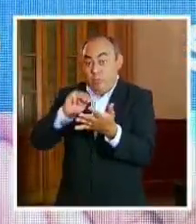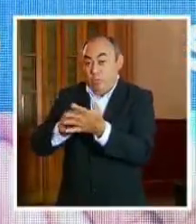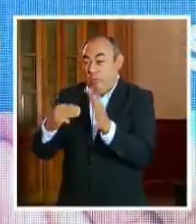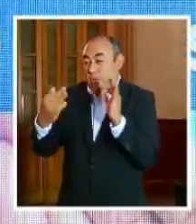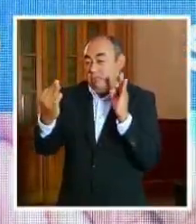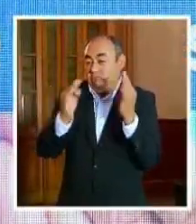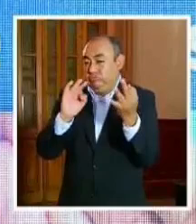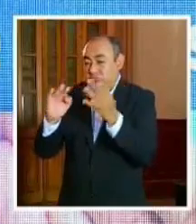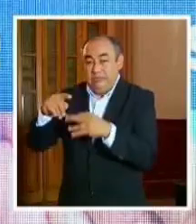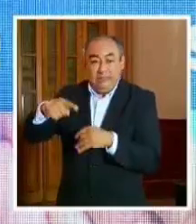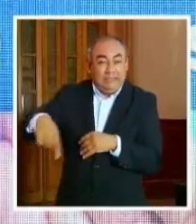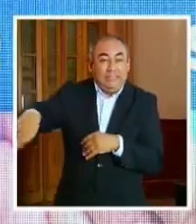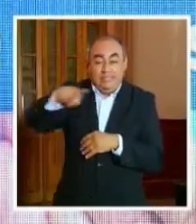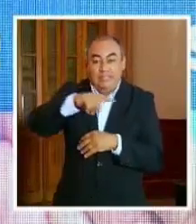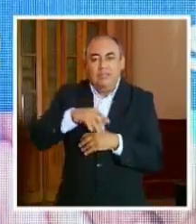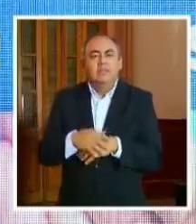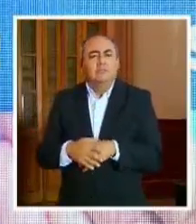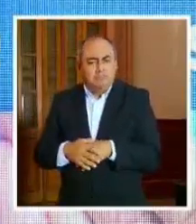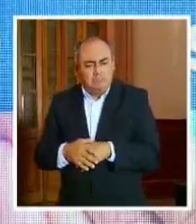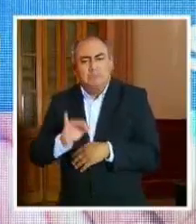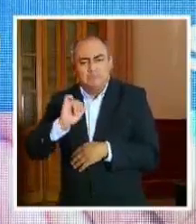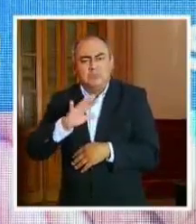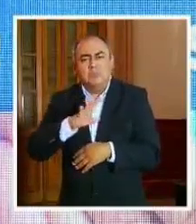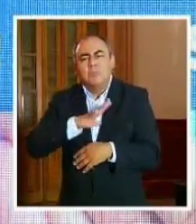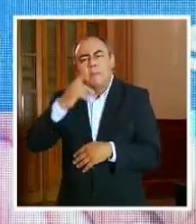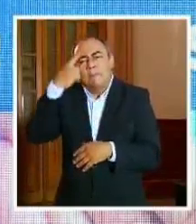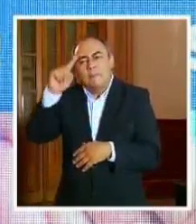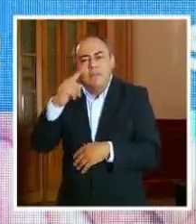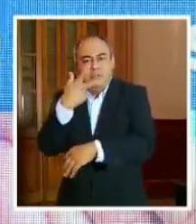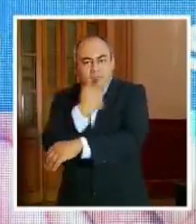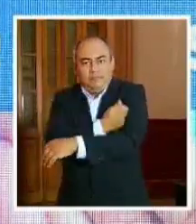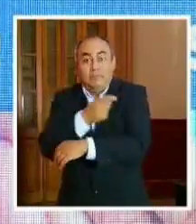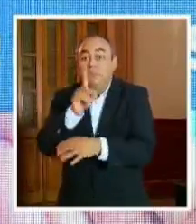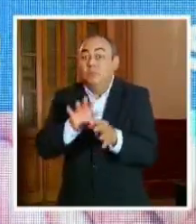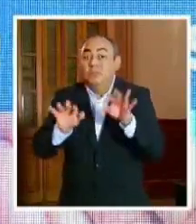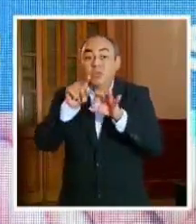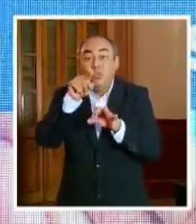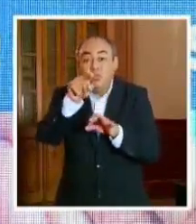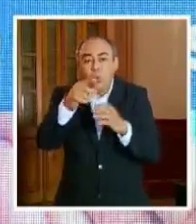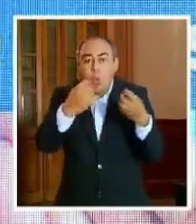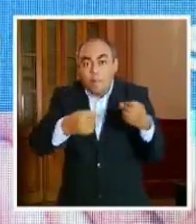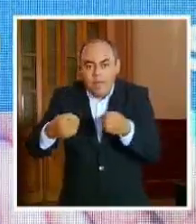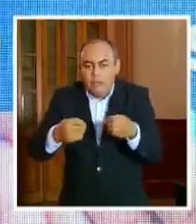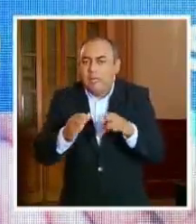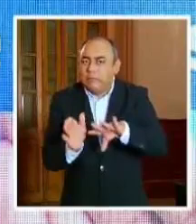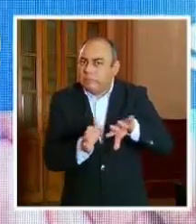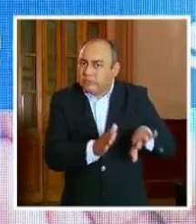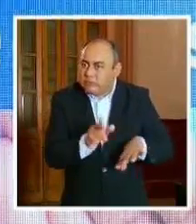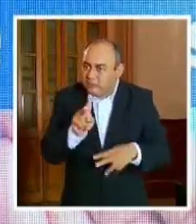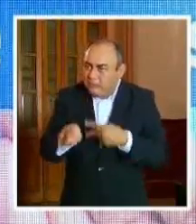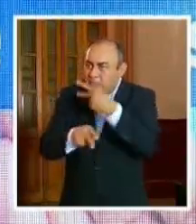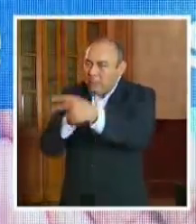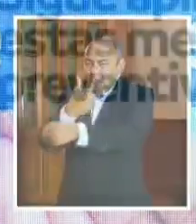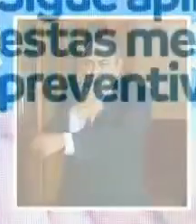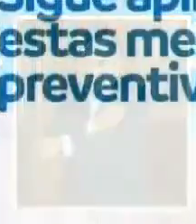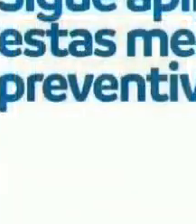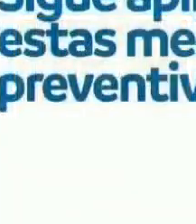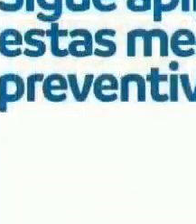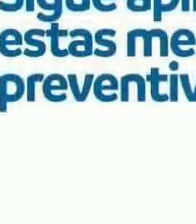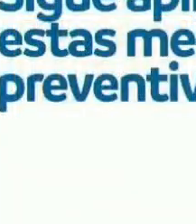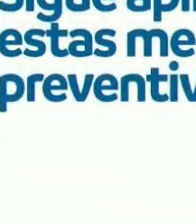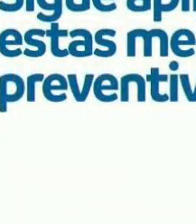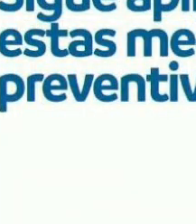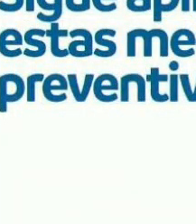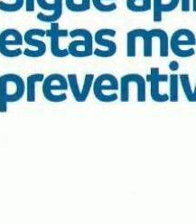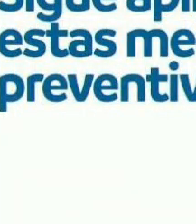metropolitana. Tenemos que hacer un espacio en nuestras agendas para acudir a vacunarnos. Tenemos que seguir usando el